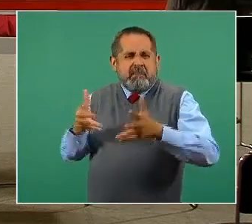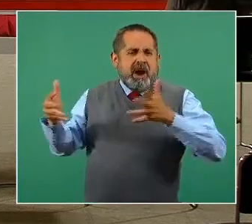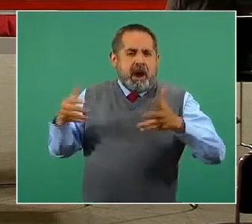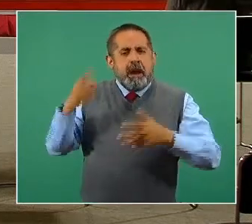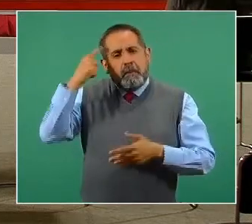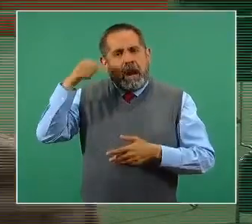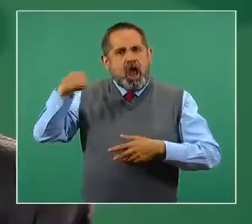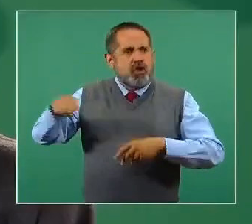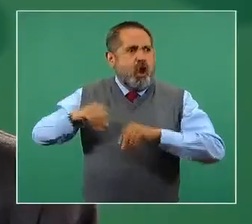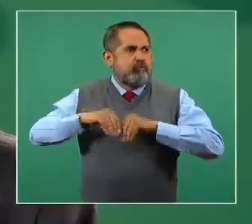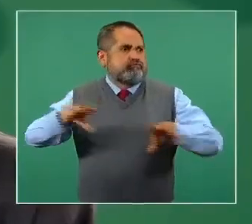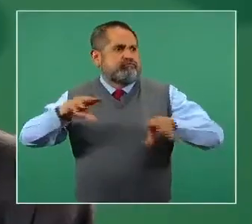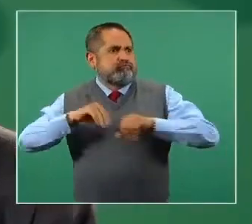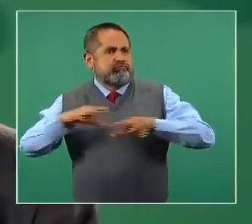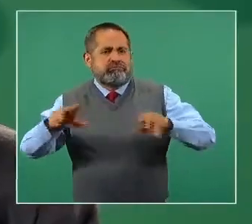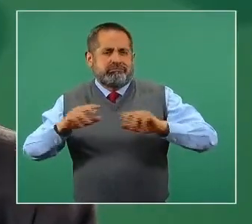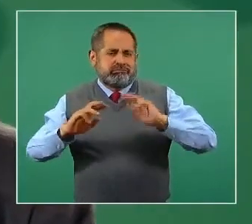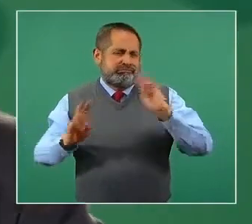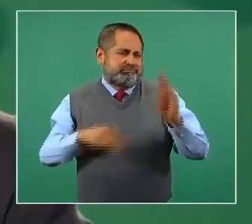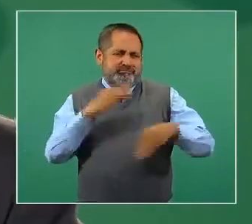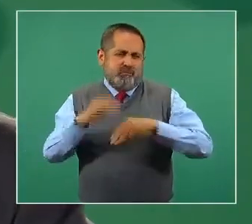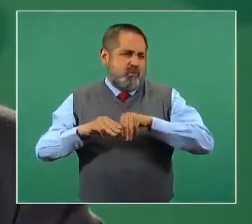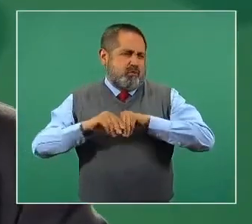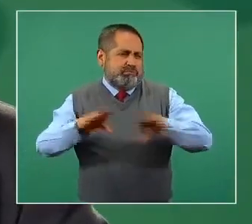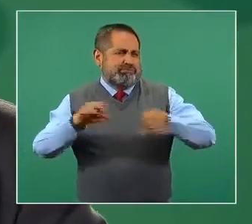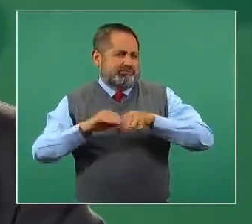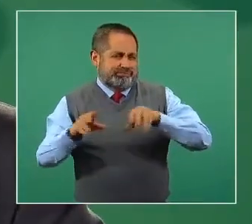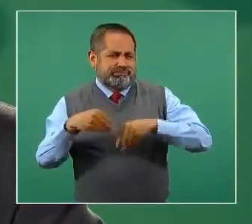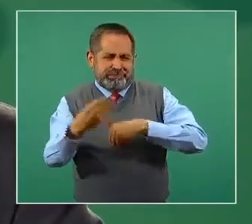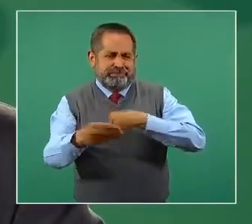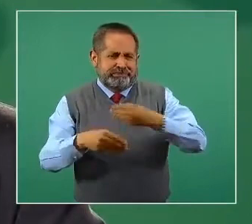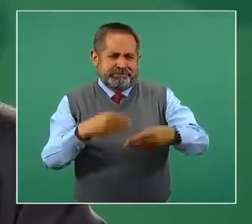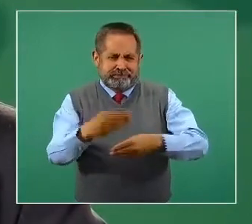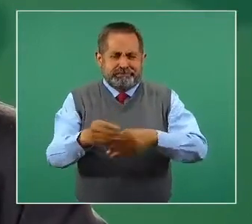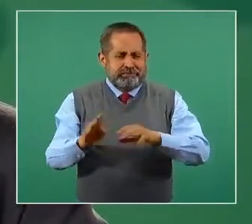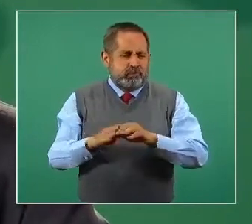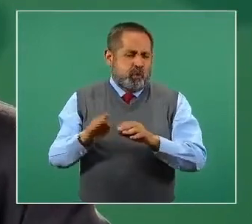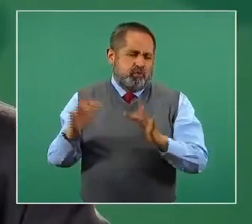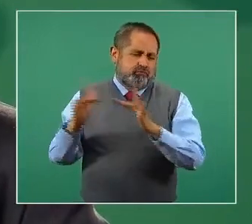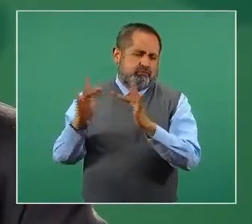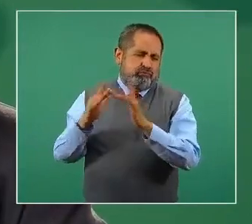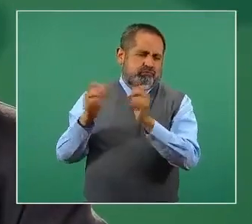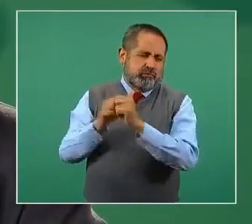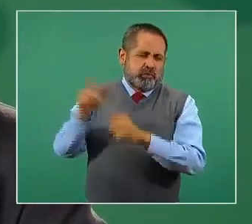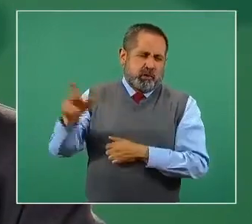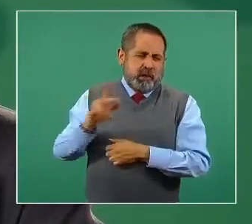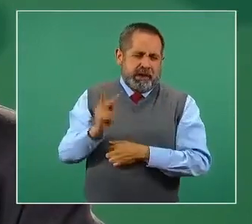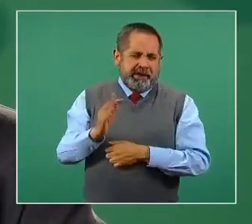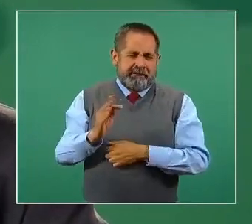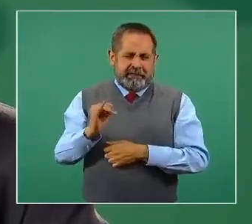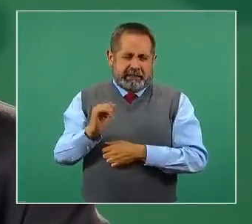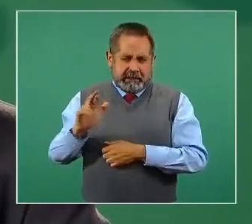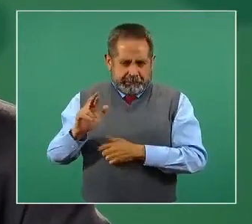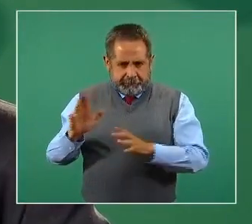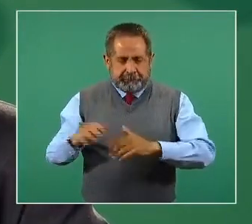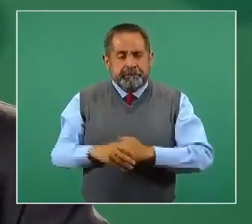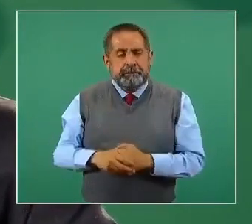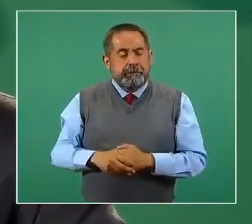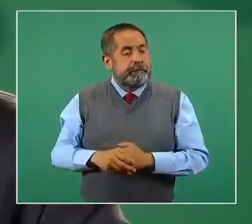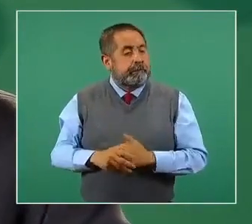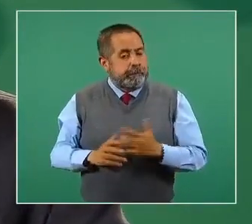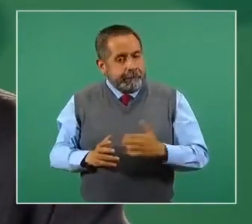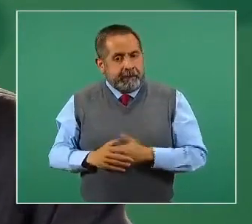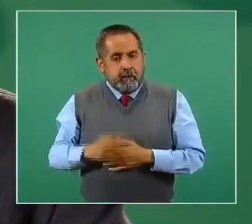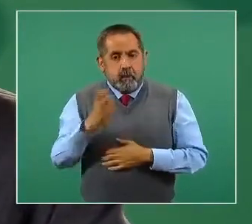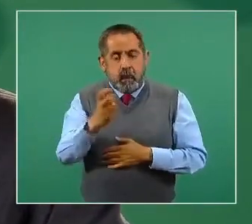sino para abastecer a los múltiples países que han conseguido, comprado o contratado la vacuna Pfizer. Y eso en su momento